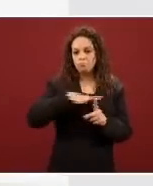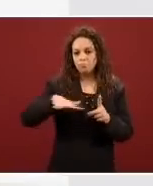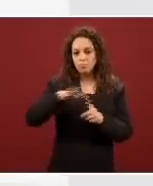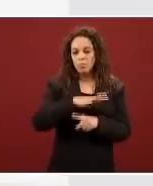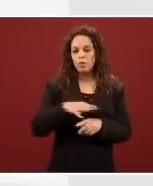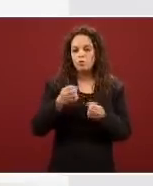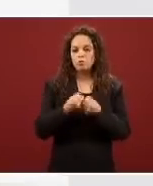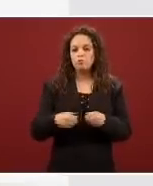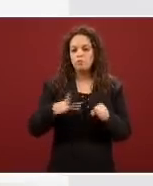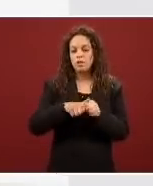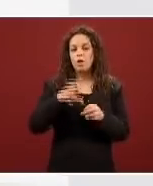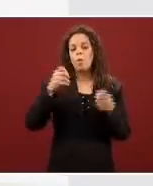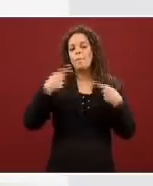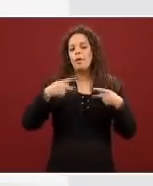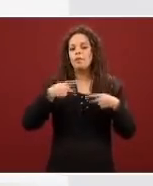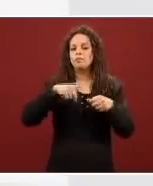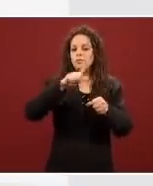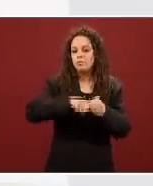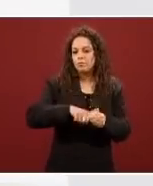significa,